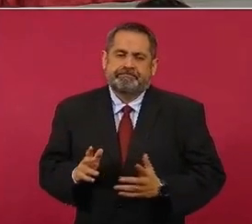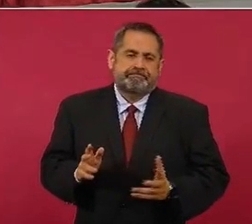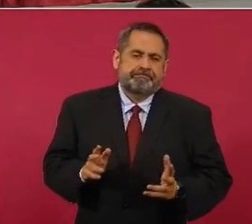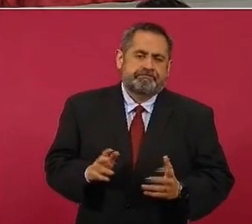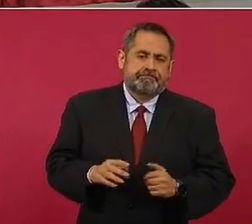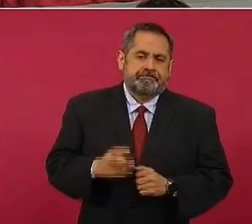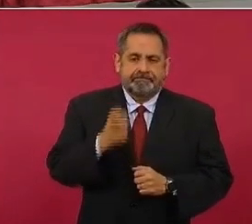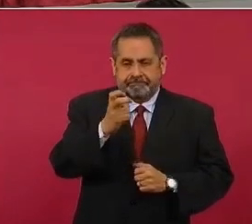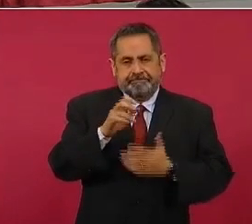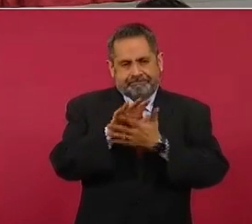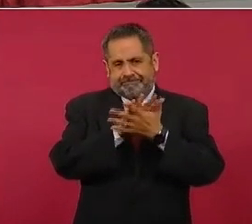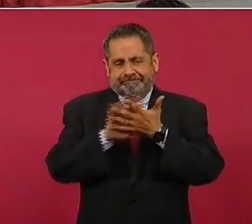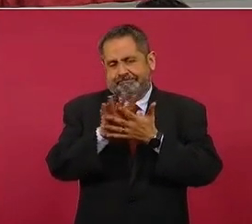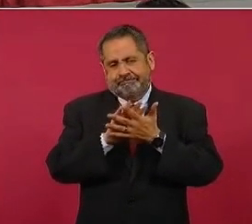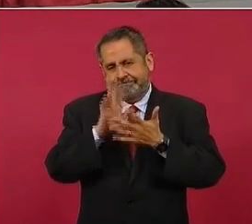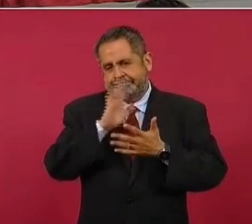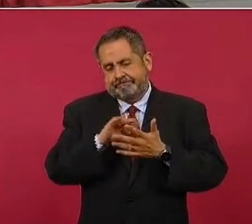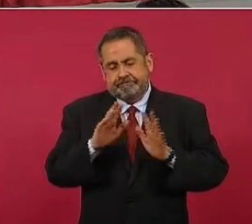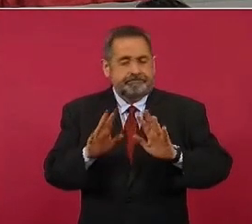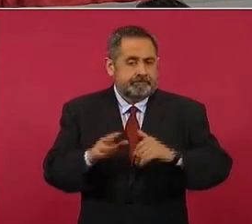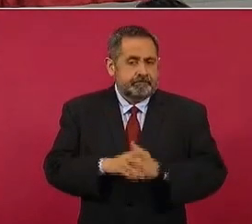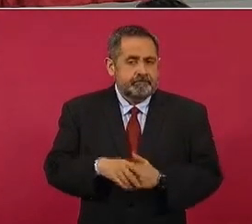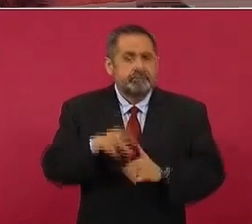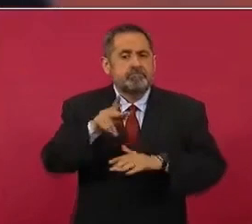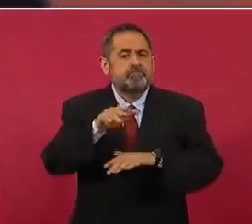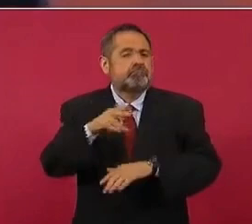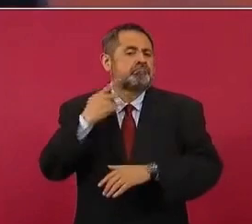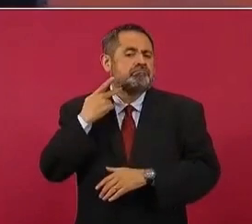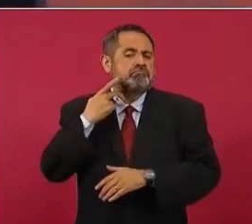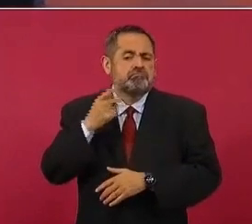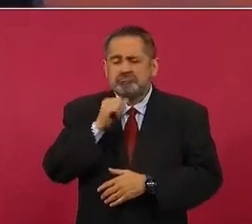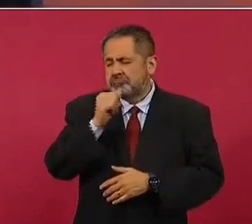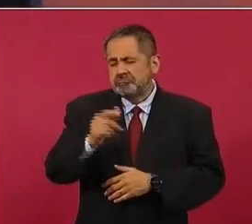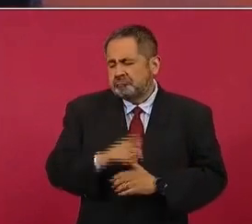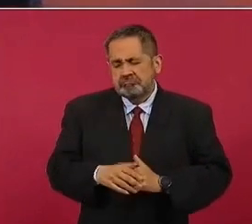Esa es una polarización. Pero en lo político, no,